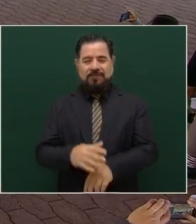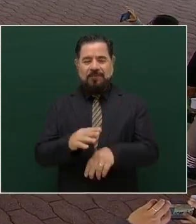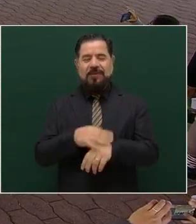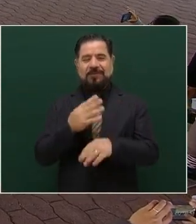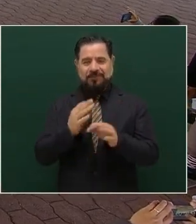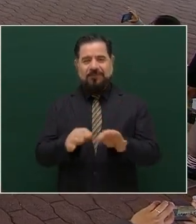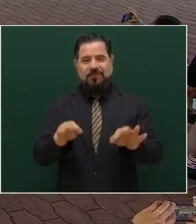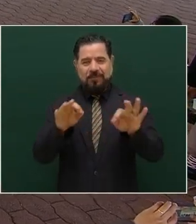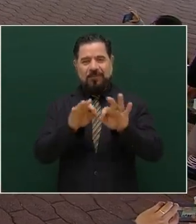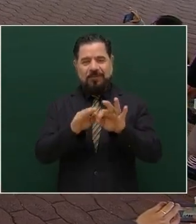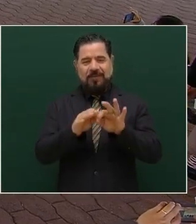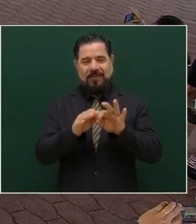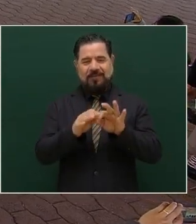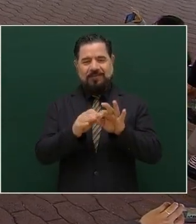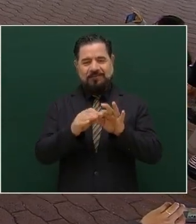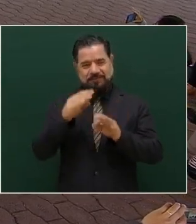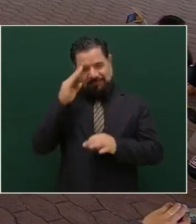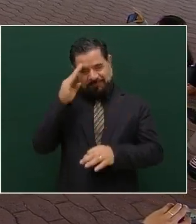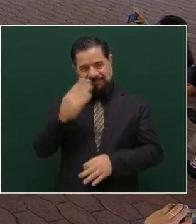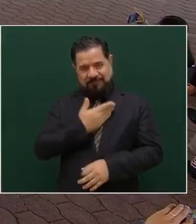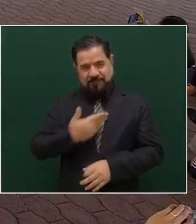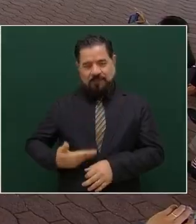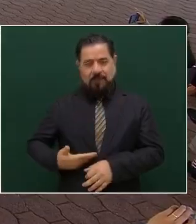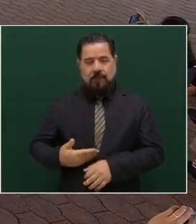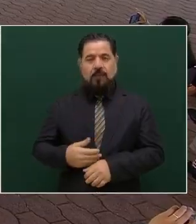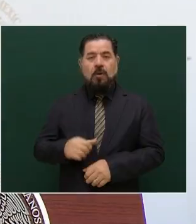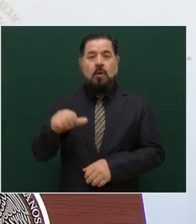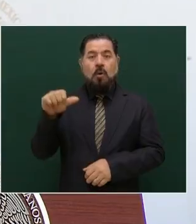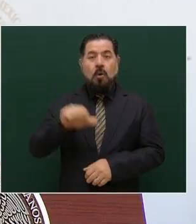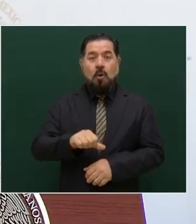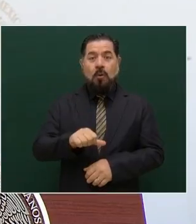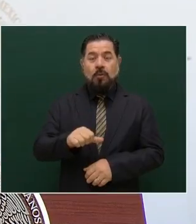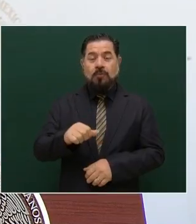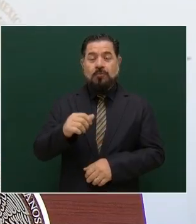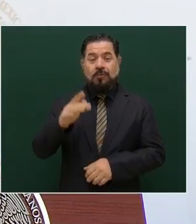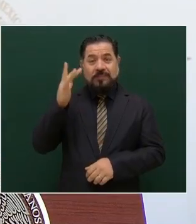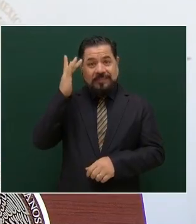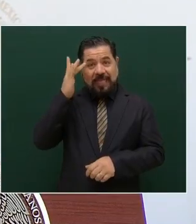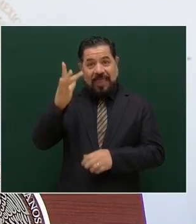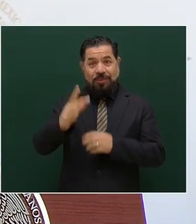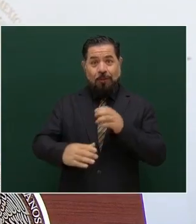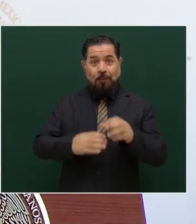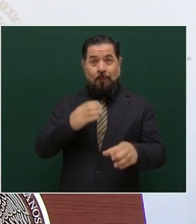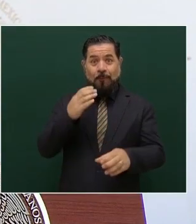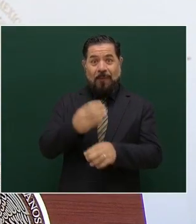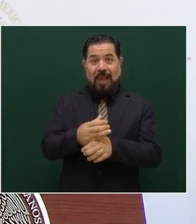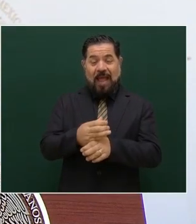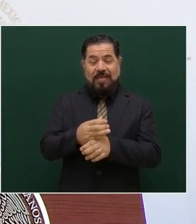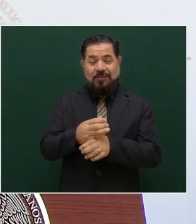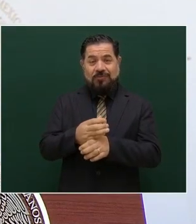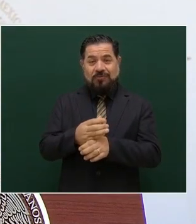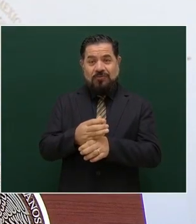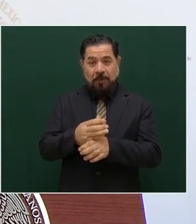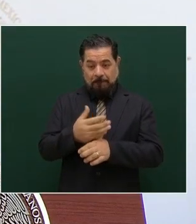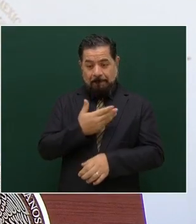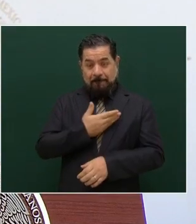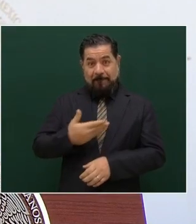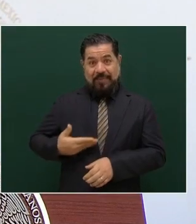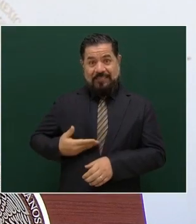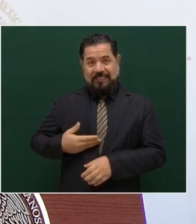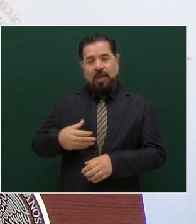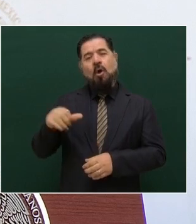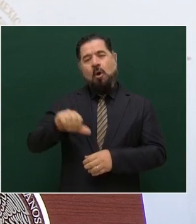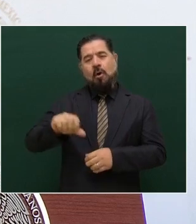presidente, porque este es el último cumpleaños que usted celebra como presidente de